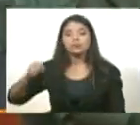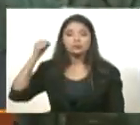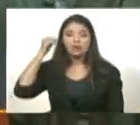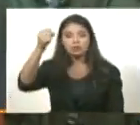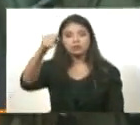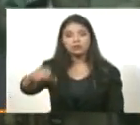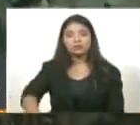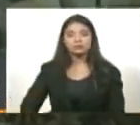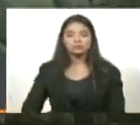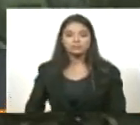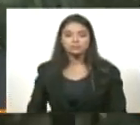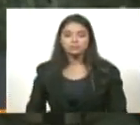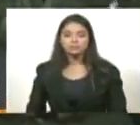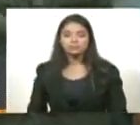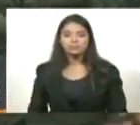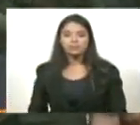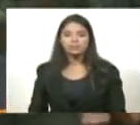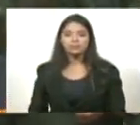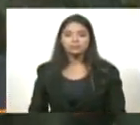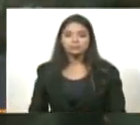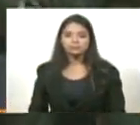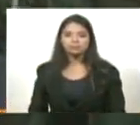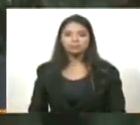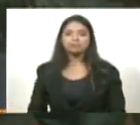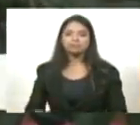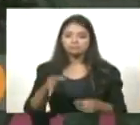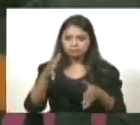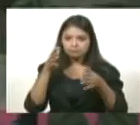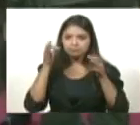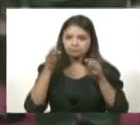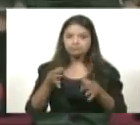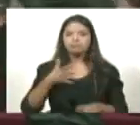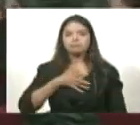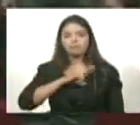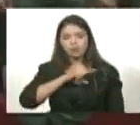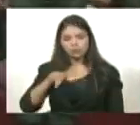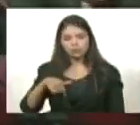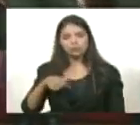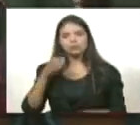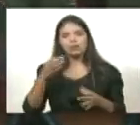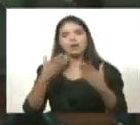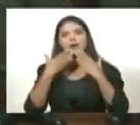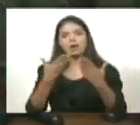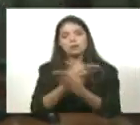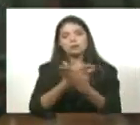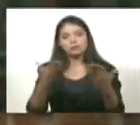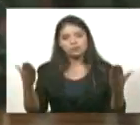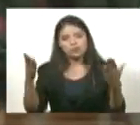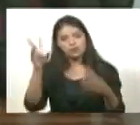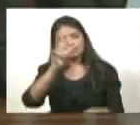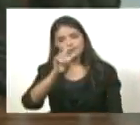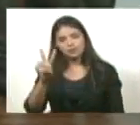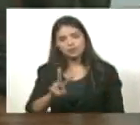socialista! ¡Viviremos y venceremos! ¡Venceremos! Nosotros venceremos. Muchas gracias a toda Venezuela. Es todo.